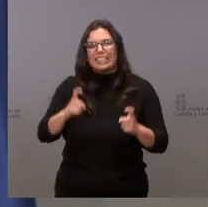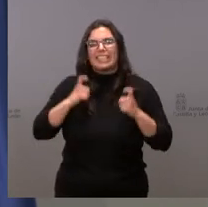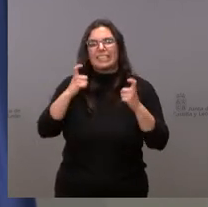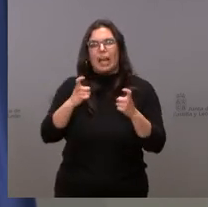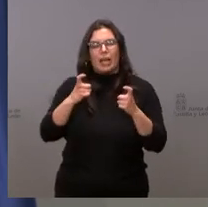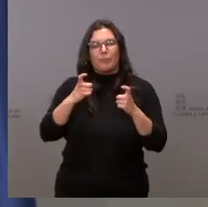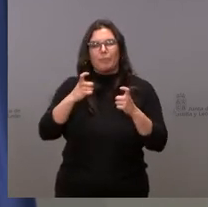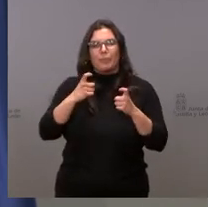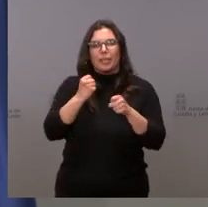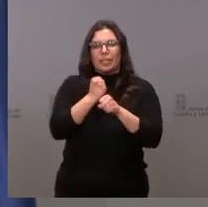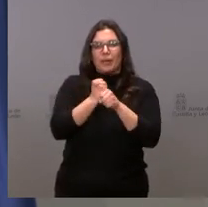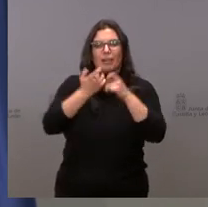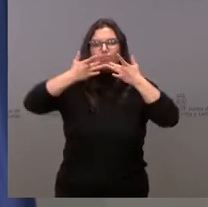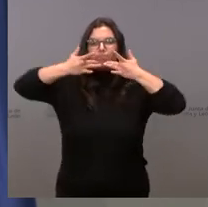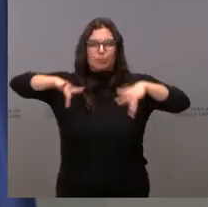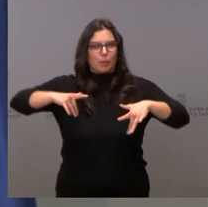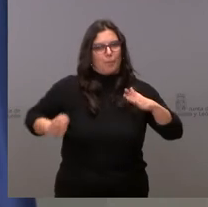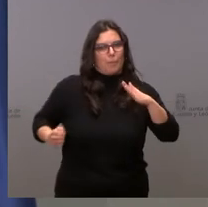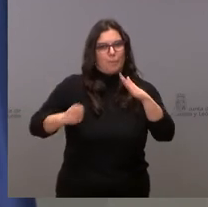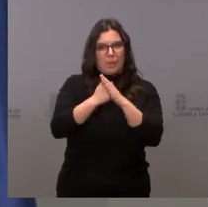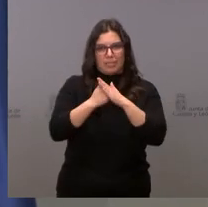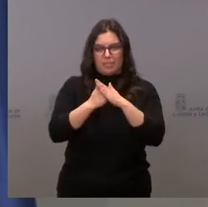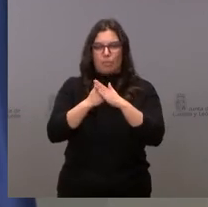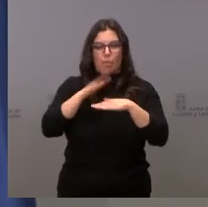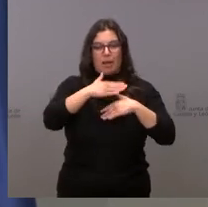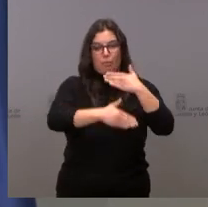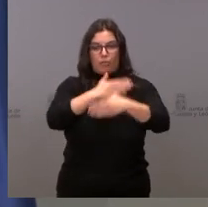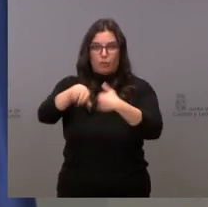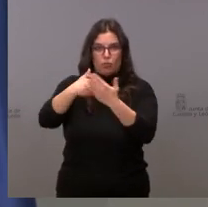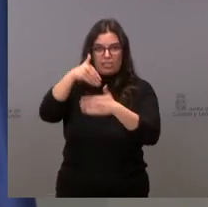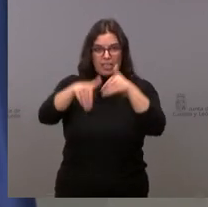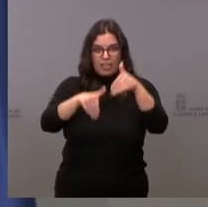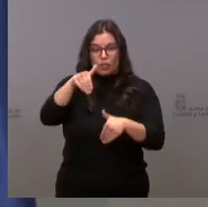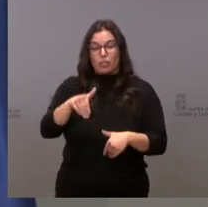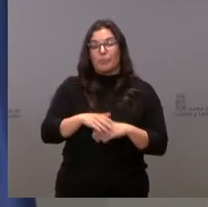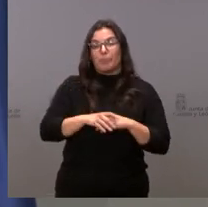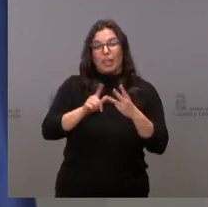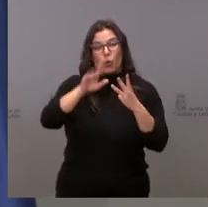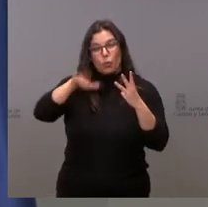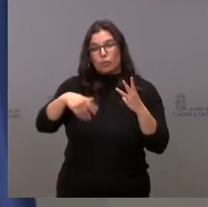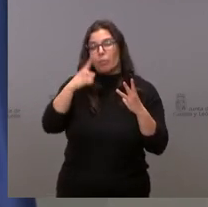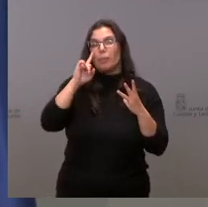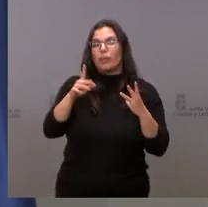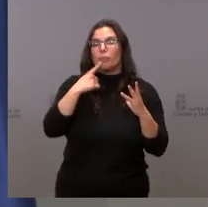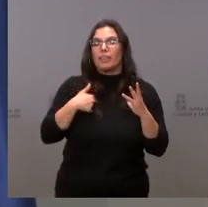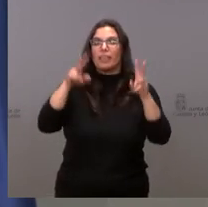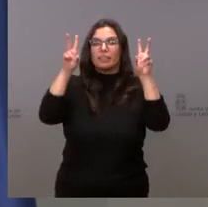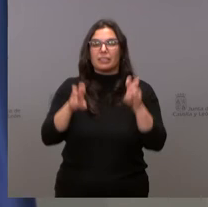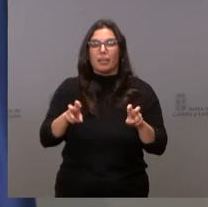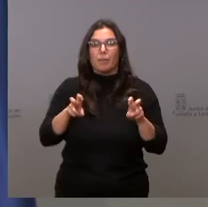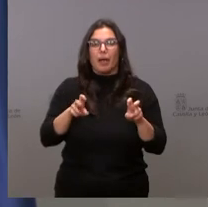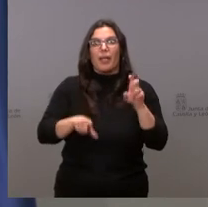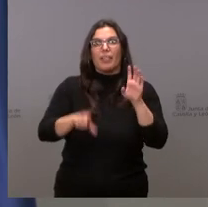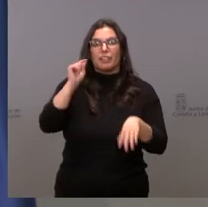objetivos y lo más imparciales posibles en todo este procedimiento y finalmente quiero recordar en el ámbito de las decisiones